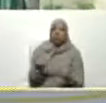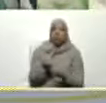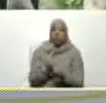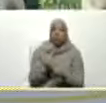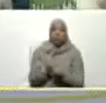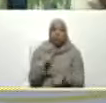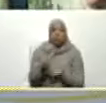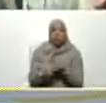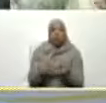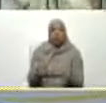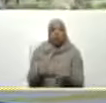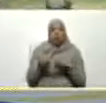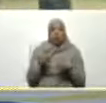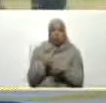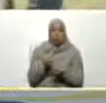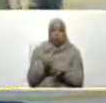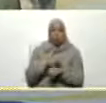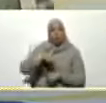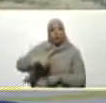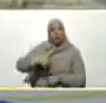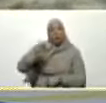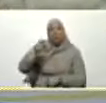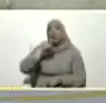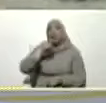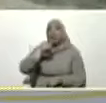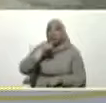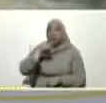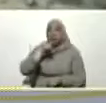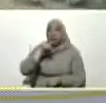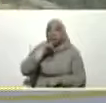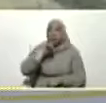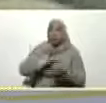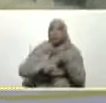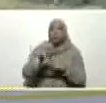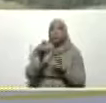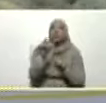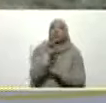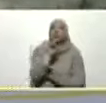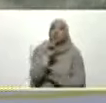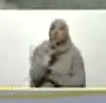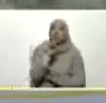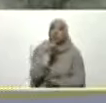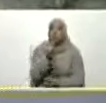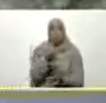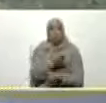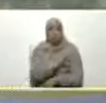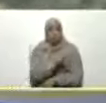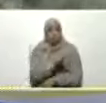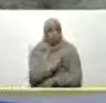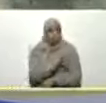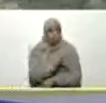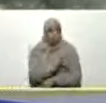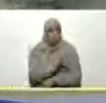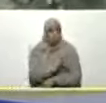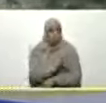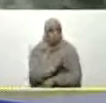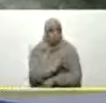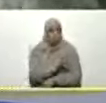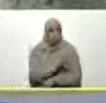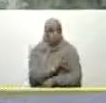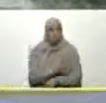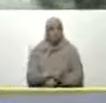siempre triunfaremos frente a las dificultades, frente a la dificultad y el dolor.